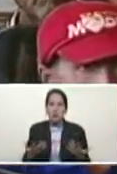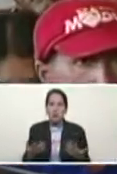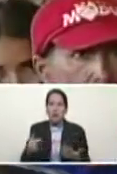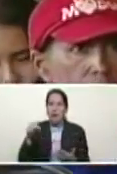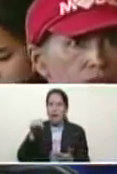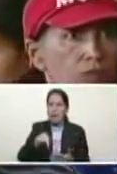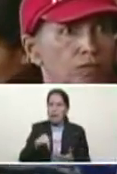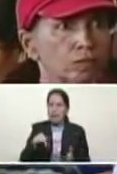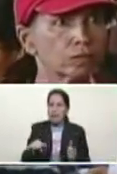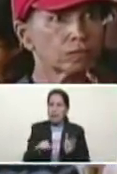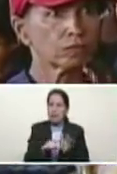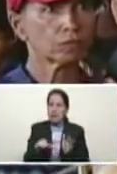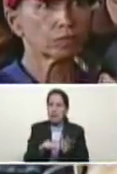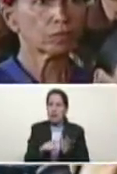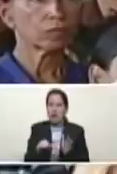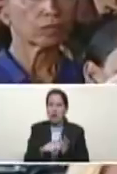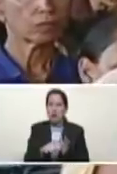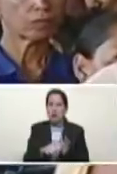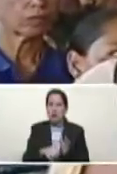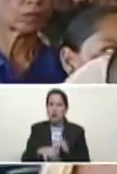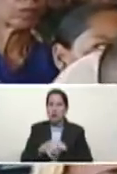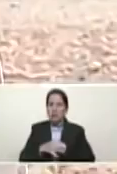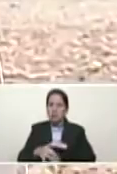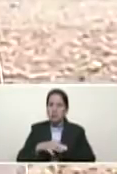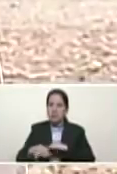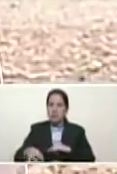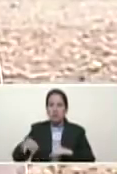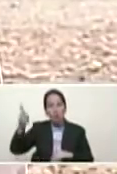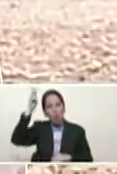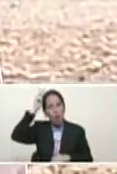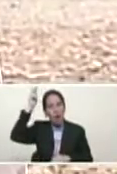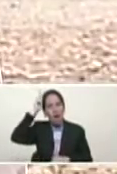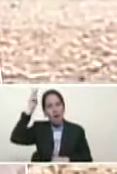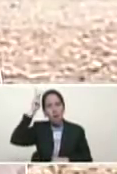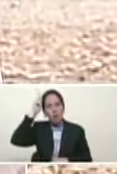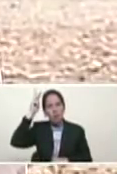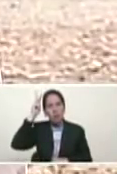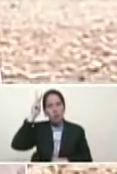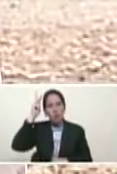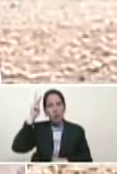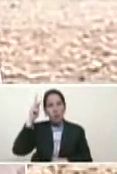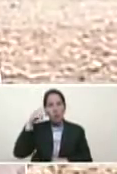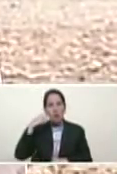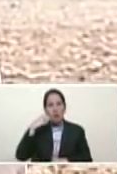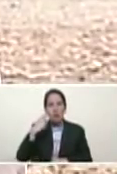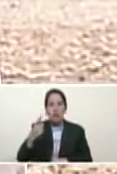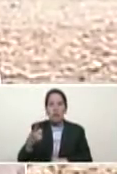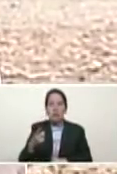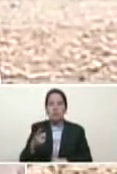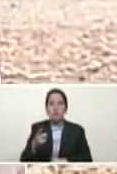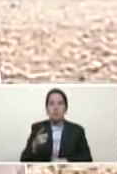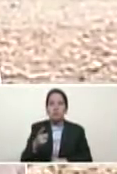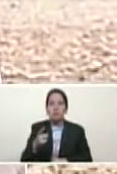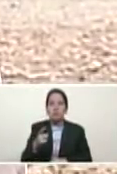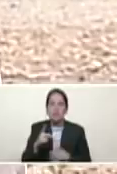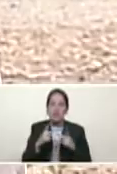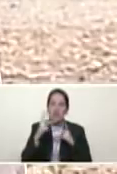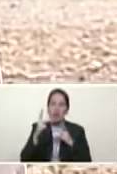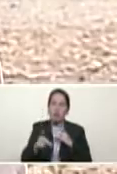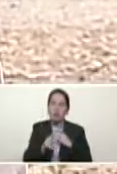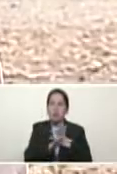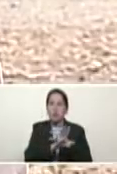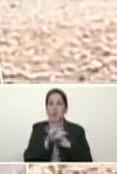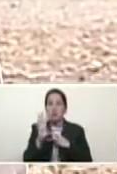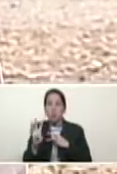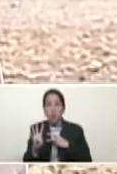mismo, cerca, en el municipio Guaycaipuro. Kilómetro 54, Nueva Vida de Tiaria,